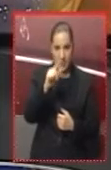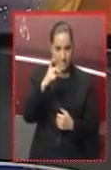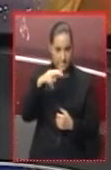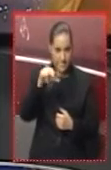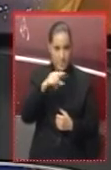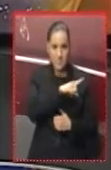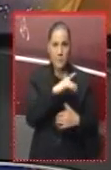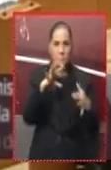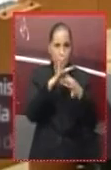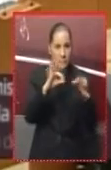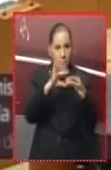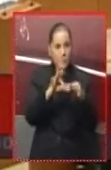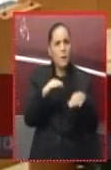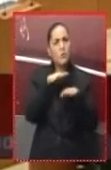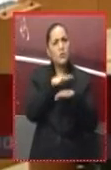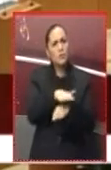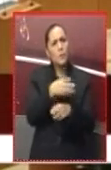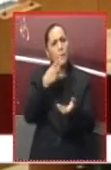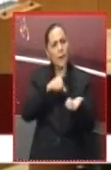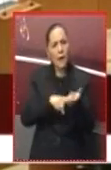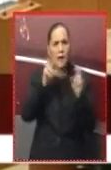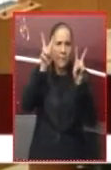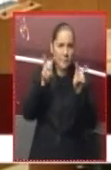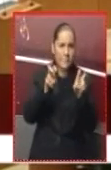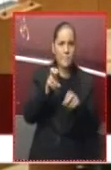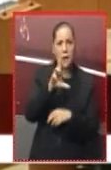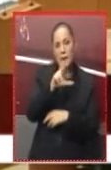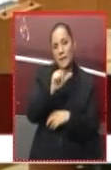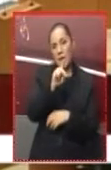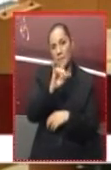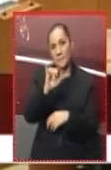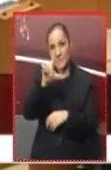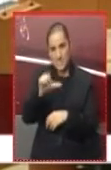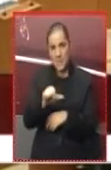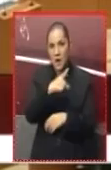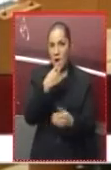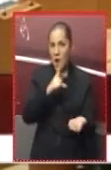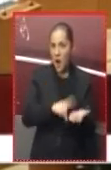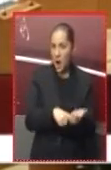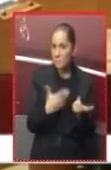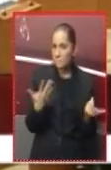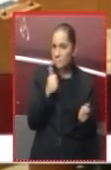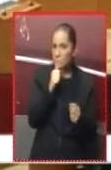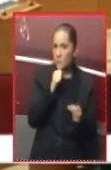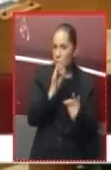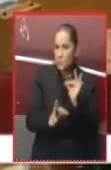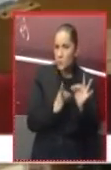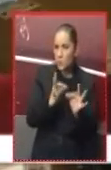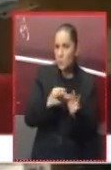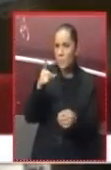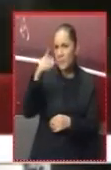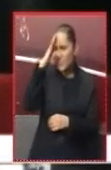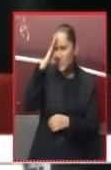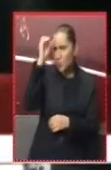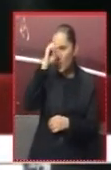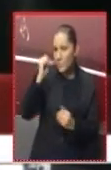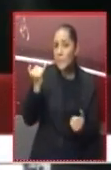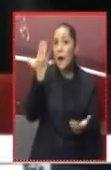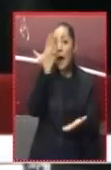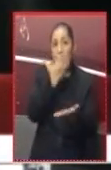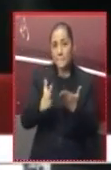de la sentencia contra México en el caso Radilla que no se han cumplido. Asimismo, le preguntó su postura sobre el fuero militar.